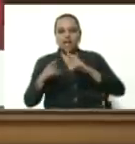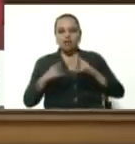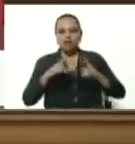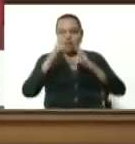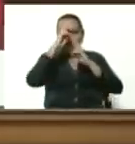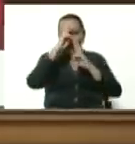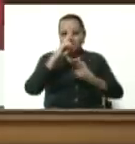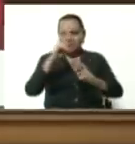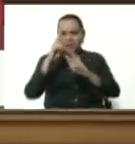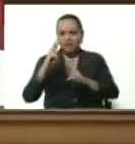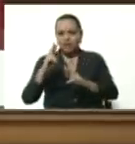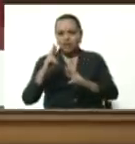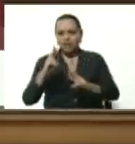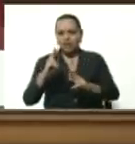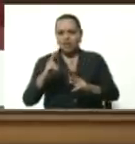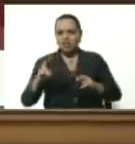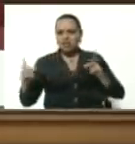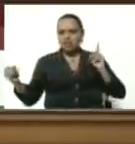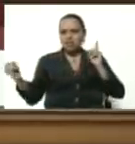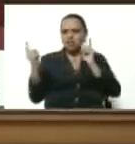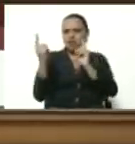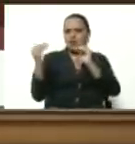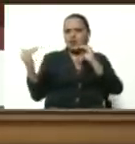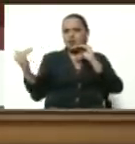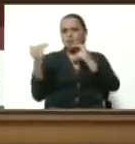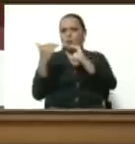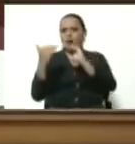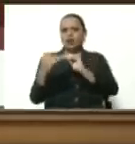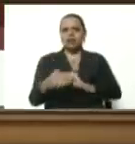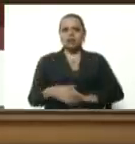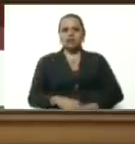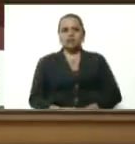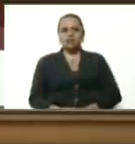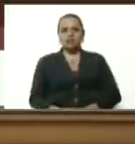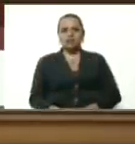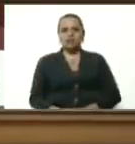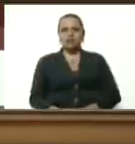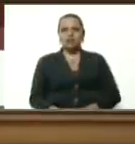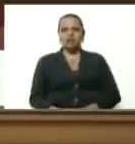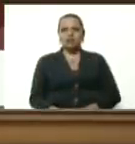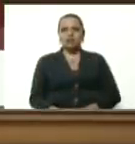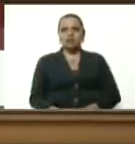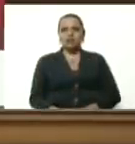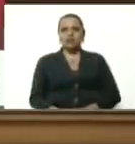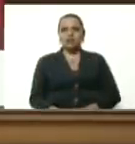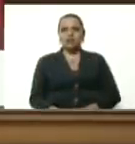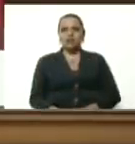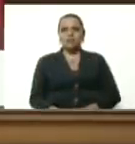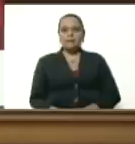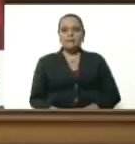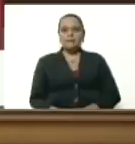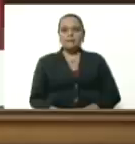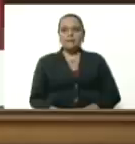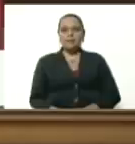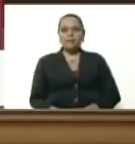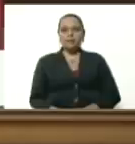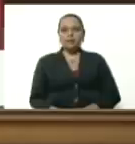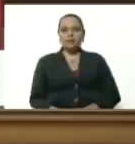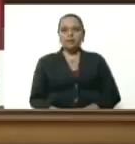respeto, de igual a igual, de vis a vis, dijera